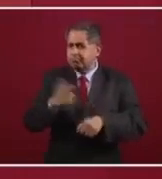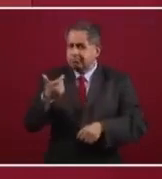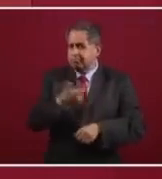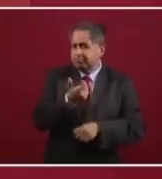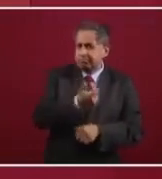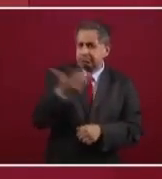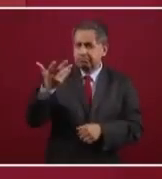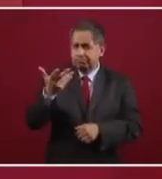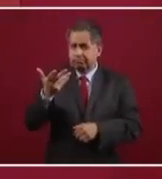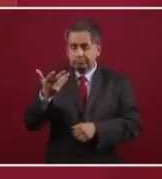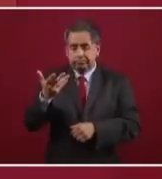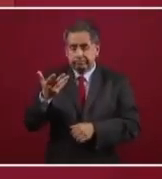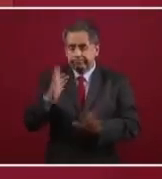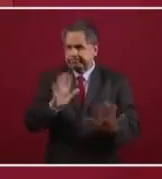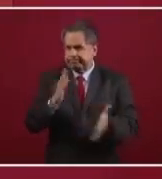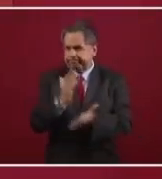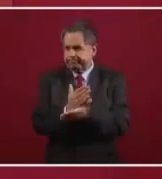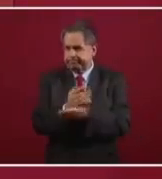Claro,